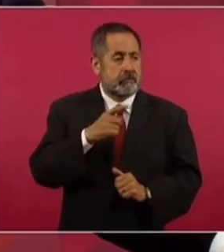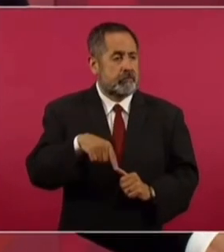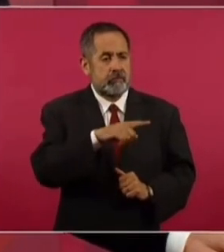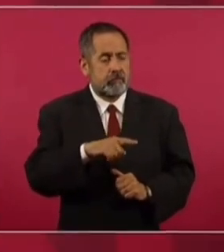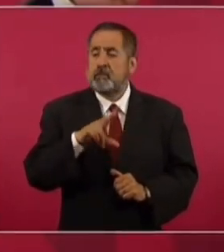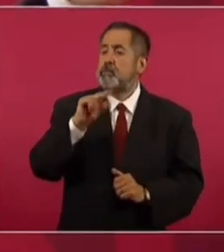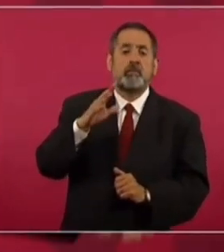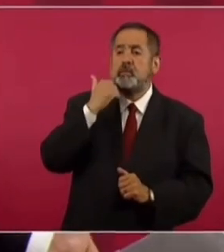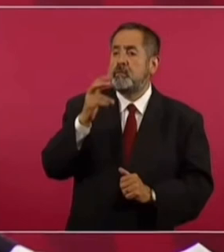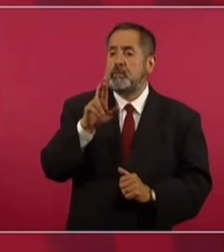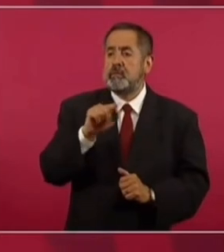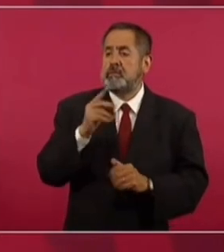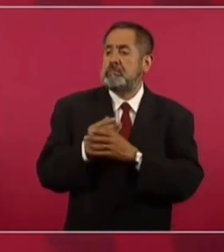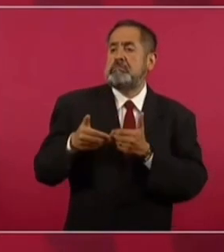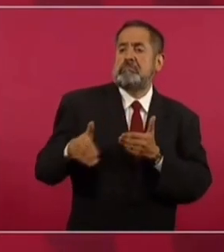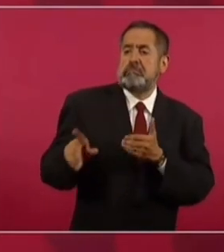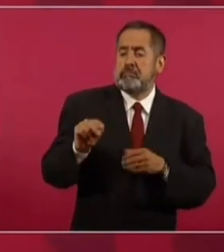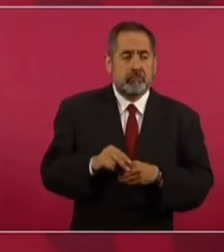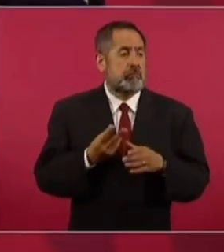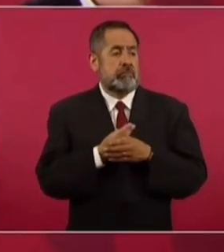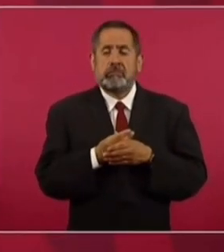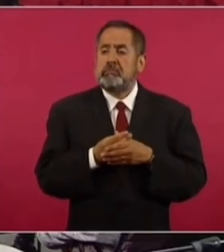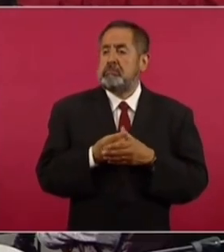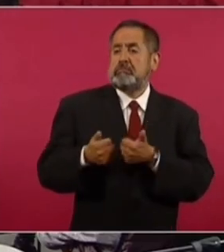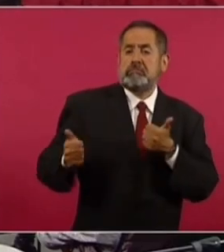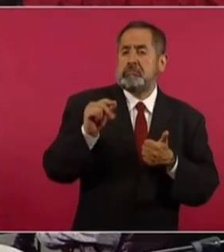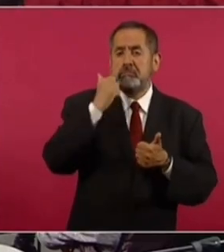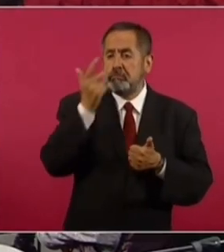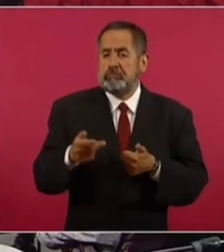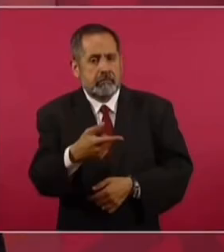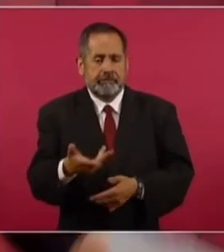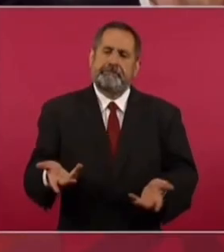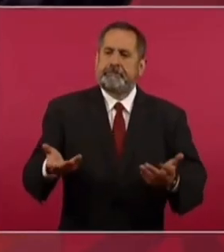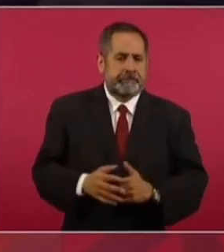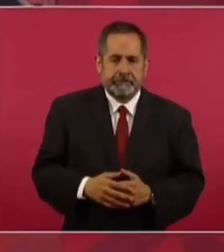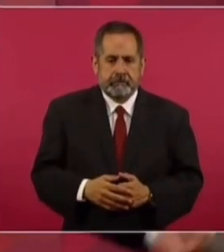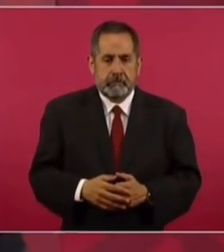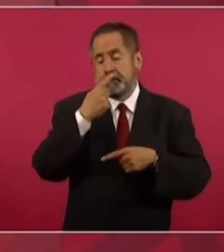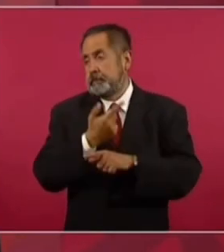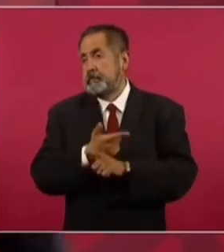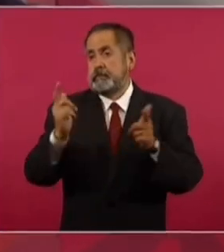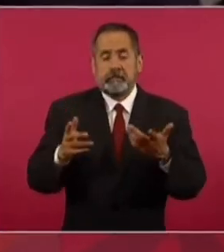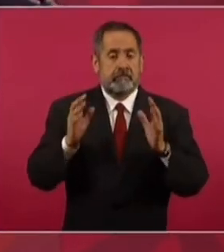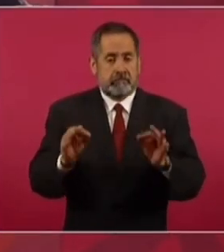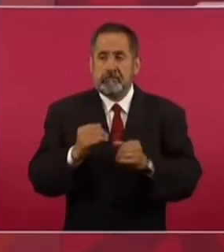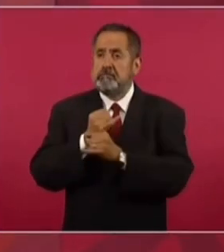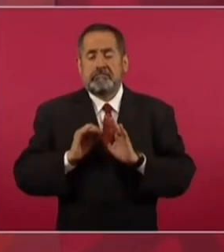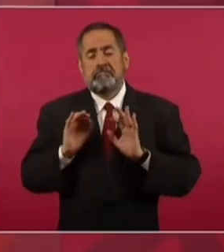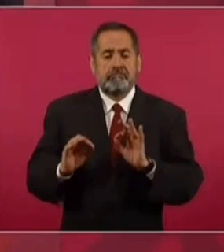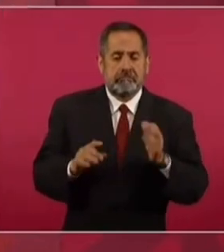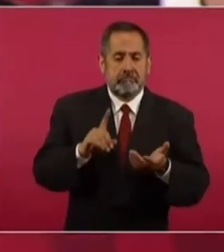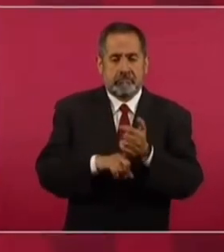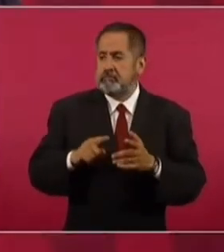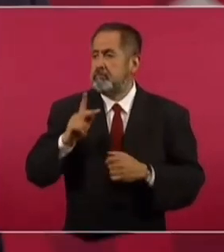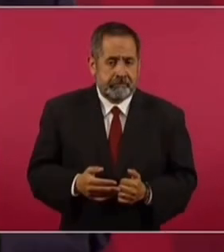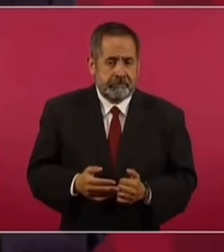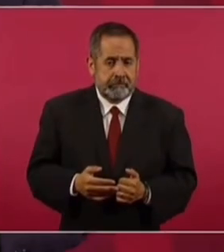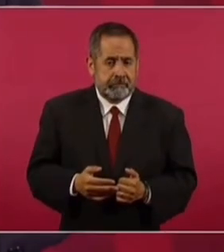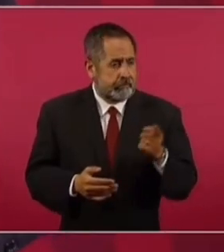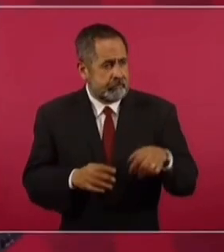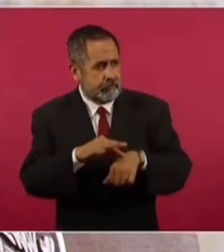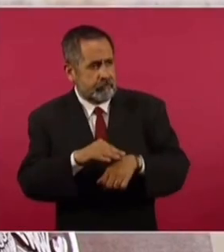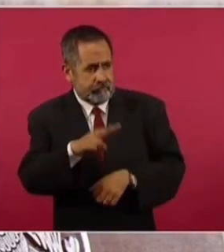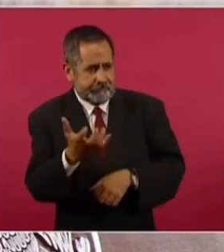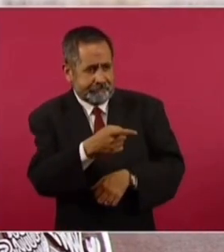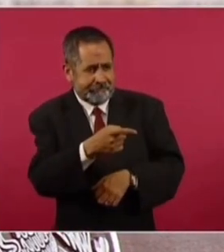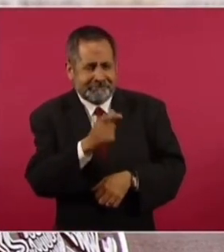queremos racismo, de que no queremos clasismo, de que no queremos discriminar a nadie, de que somos libres, de que somos independientes, de que somos soberanos. Pero en los